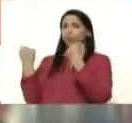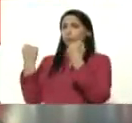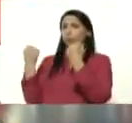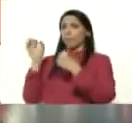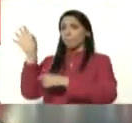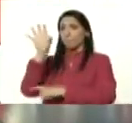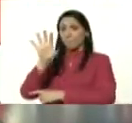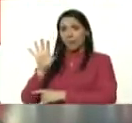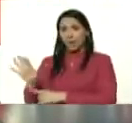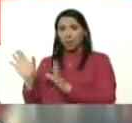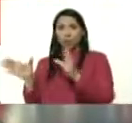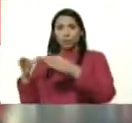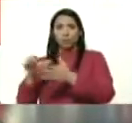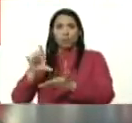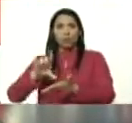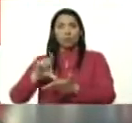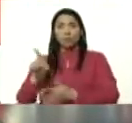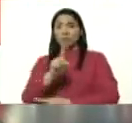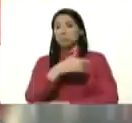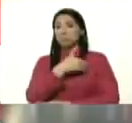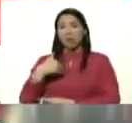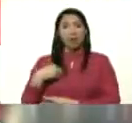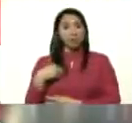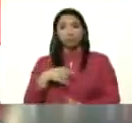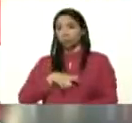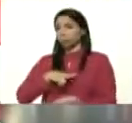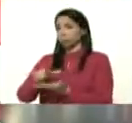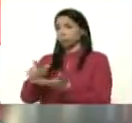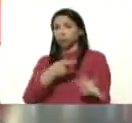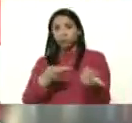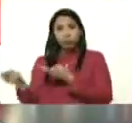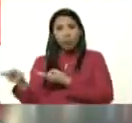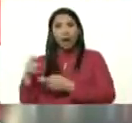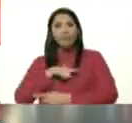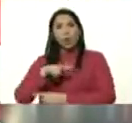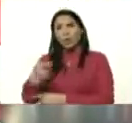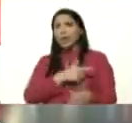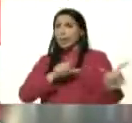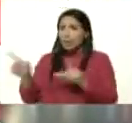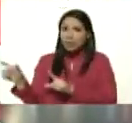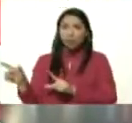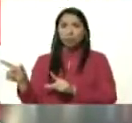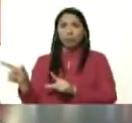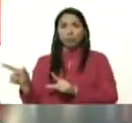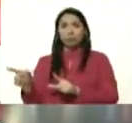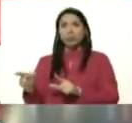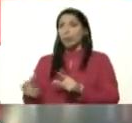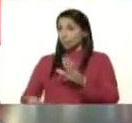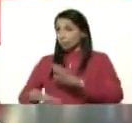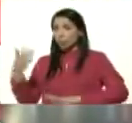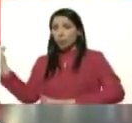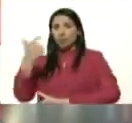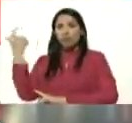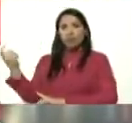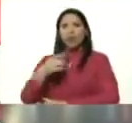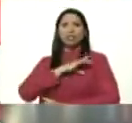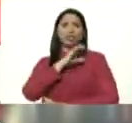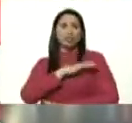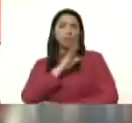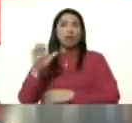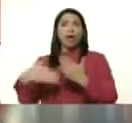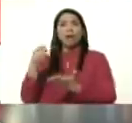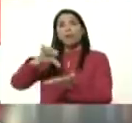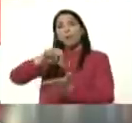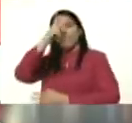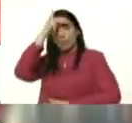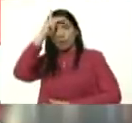países del Grupo de Lima no quieren recibir los aviones que tengo listos para mandar a Chile a buscar a los venezolanos, para mandar a Lima a